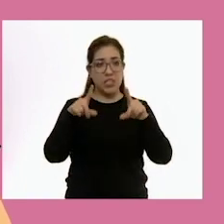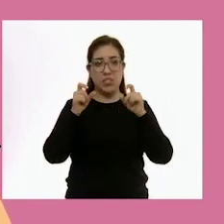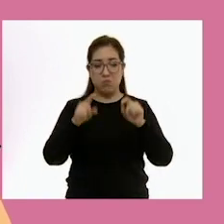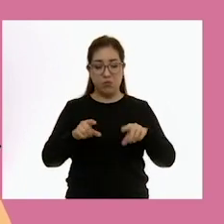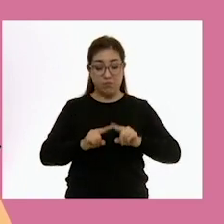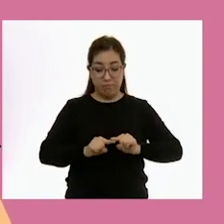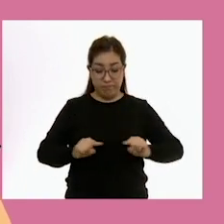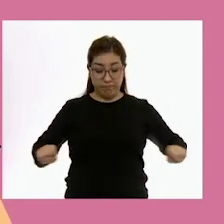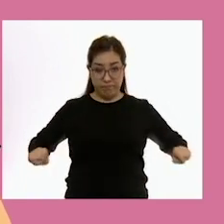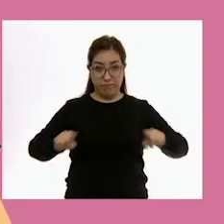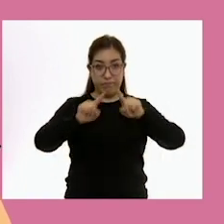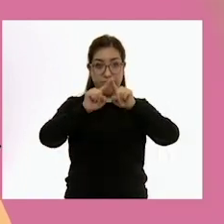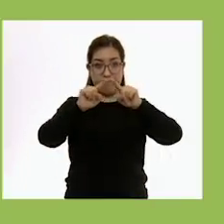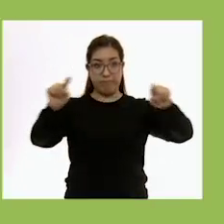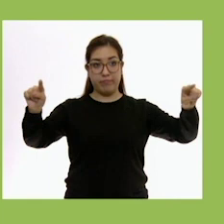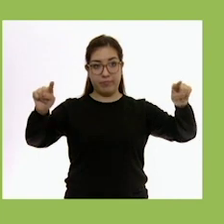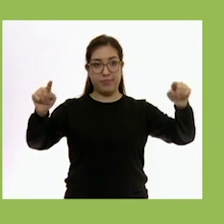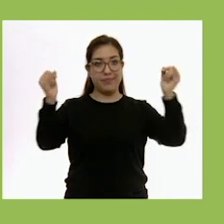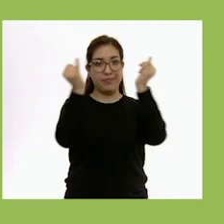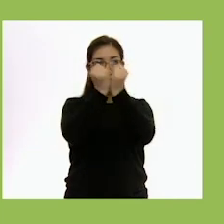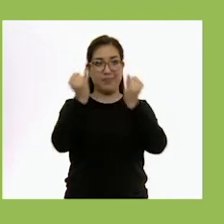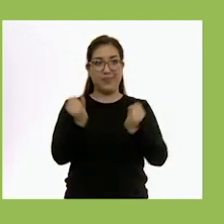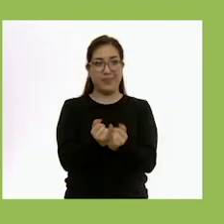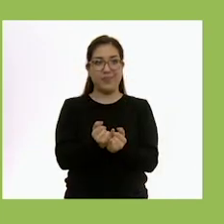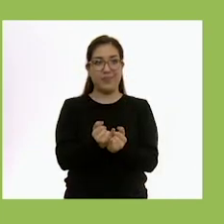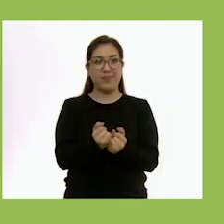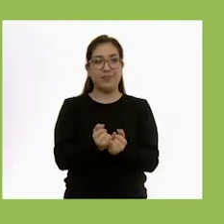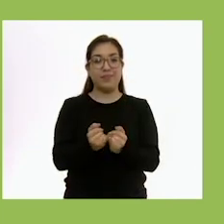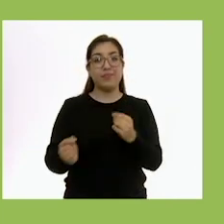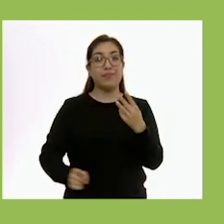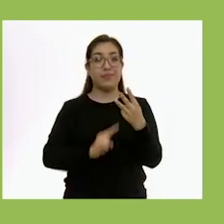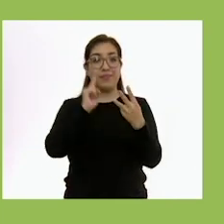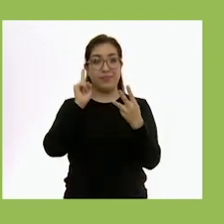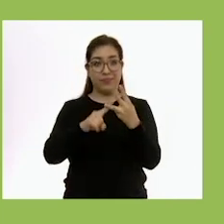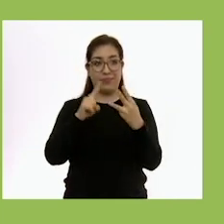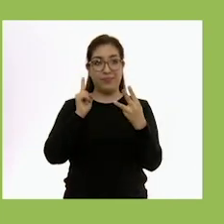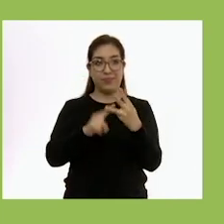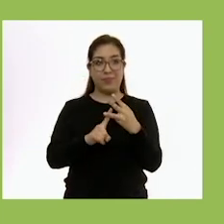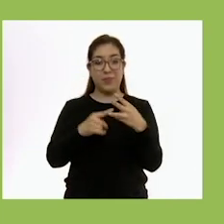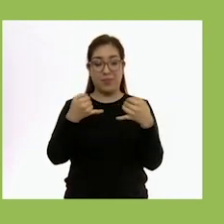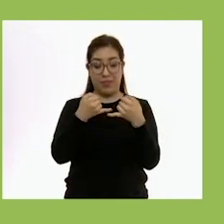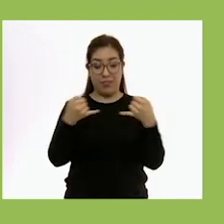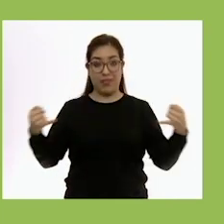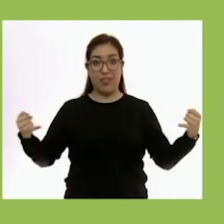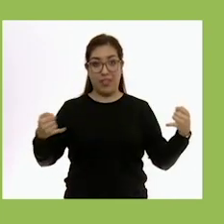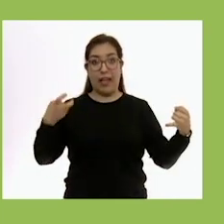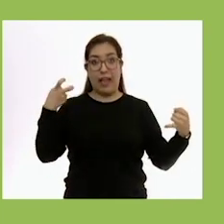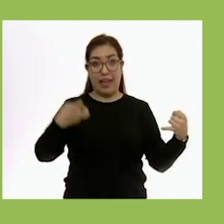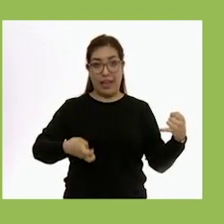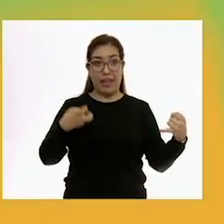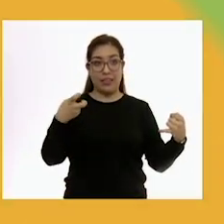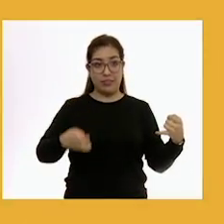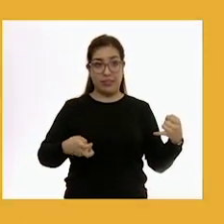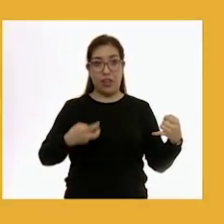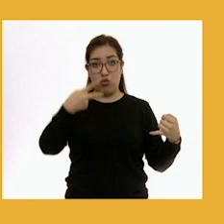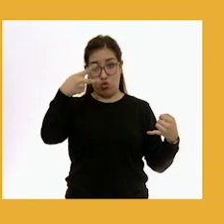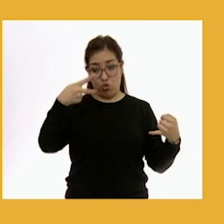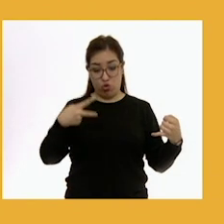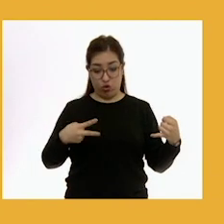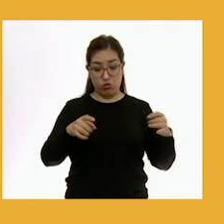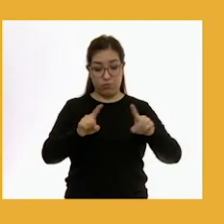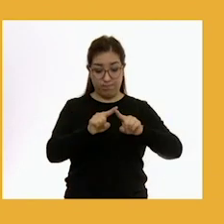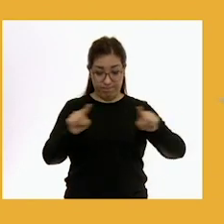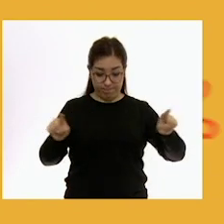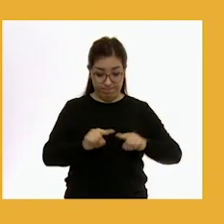anterior Del otro lado de la playera Tres Traza la línea horizontal Entre los dos puntos